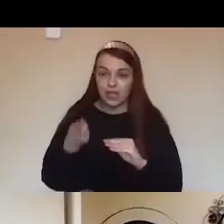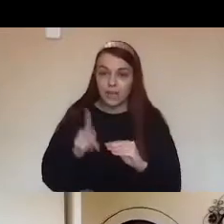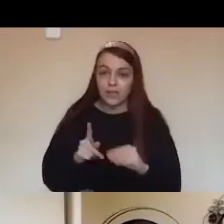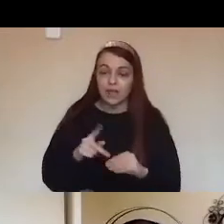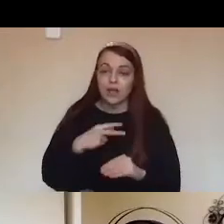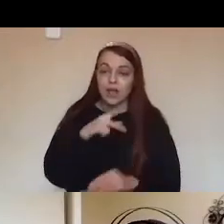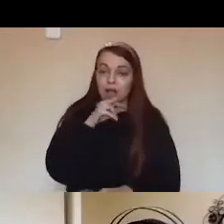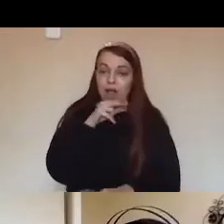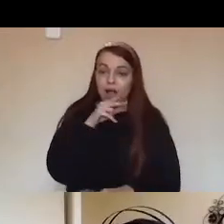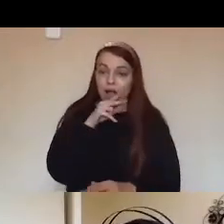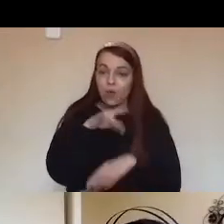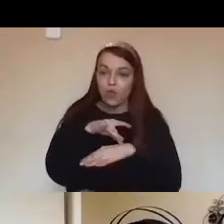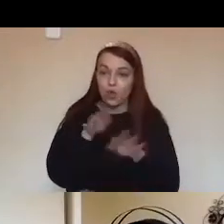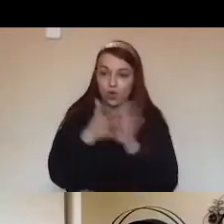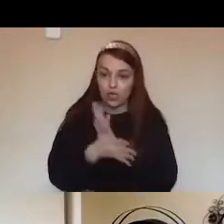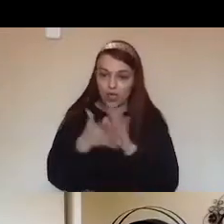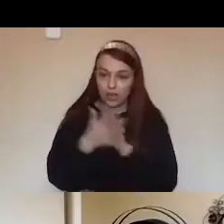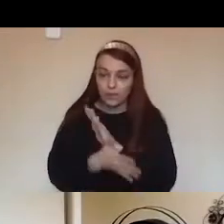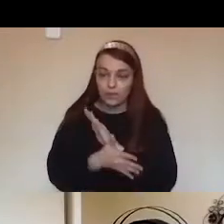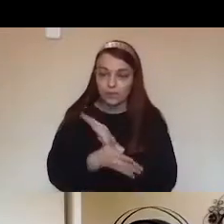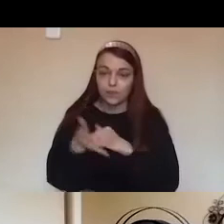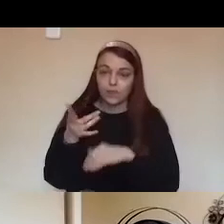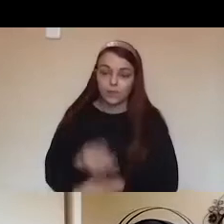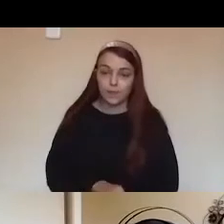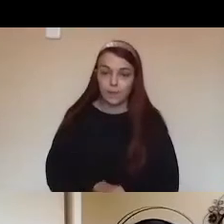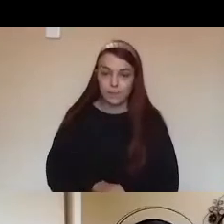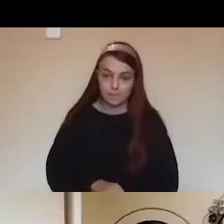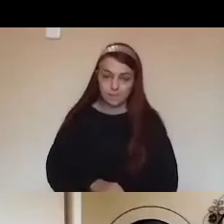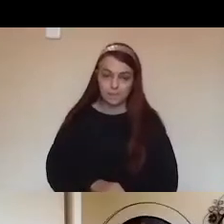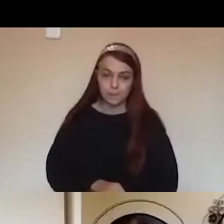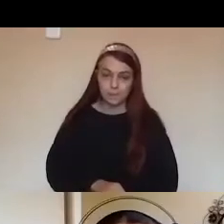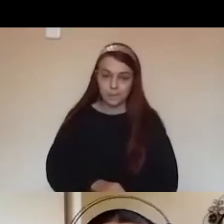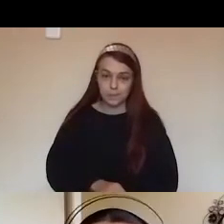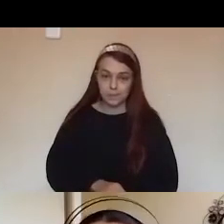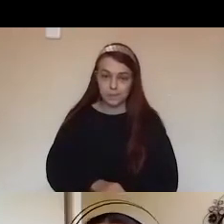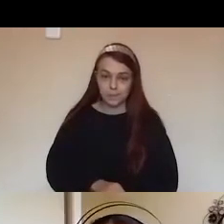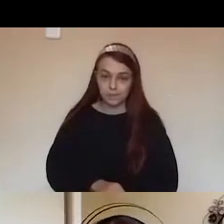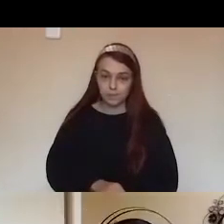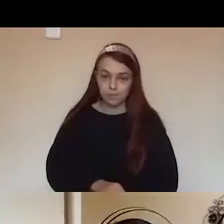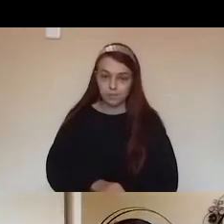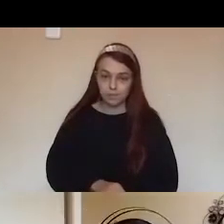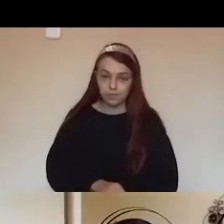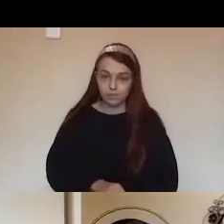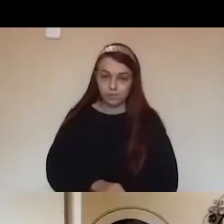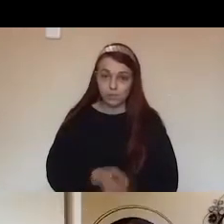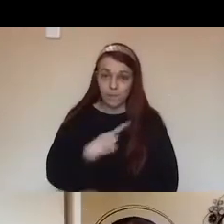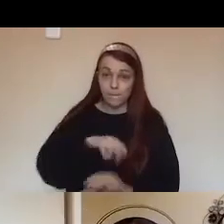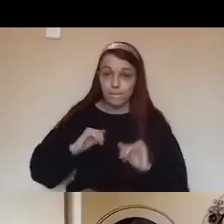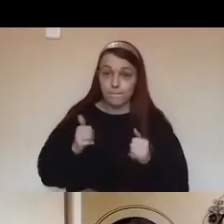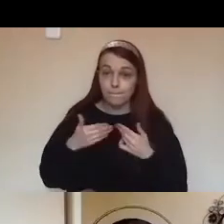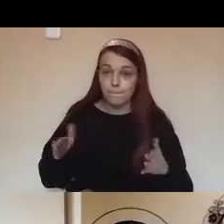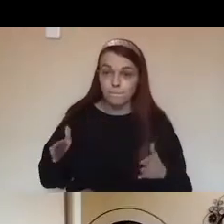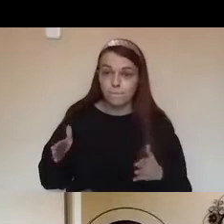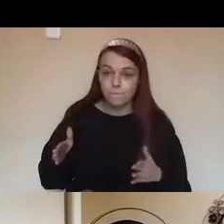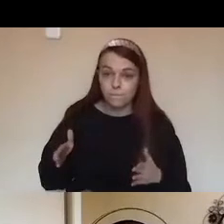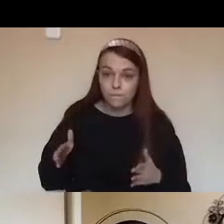Esta app lo que funciona también es como una audioguía. Cuando nosotros partimos esto, nos quedamos maravillados